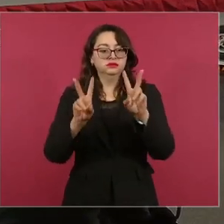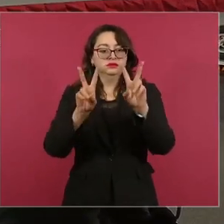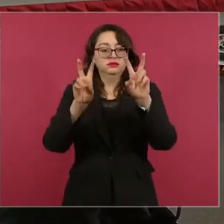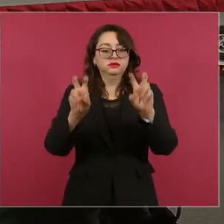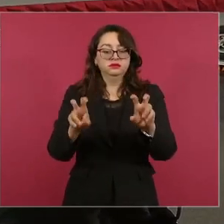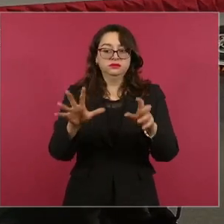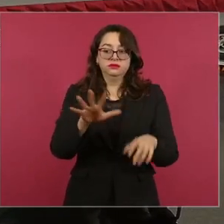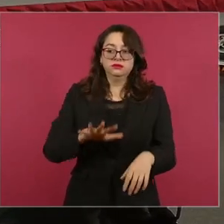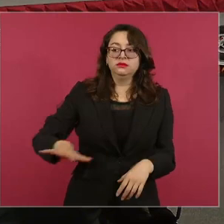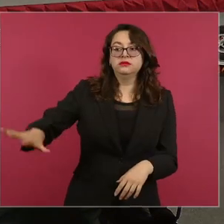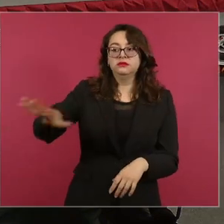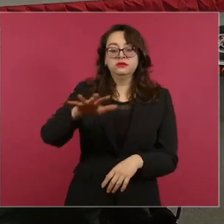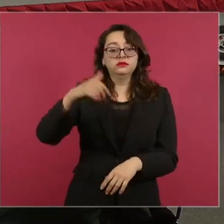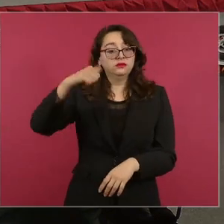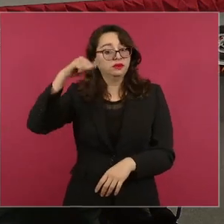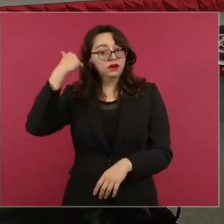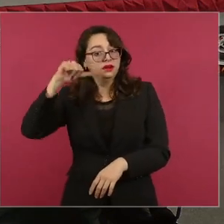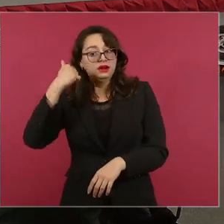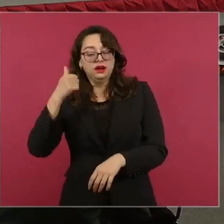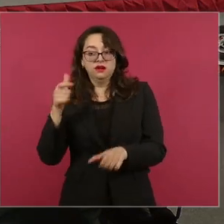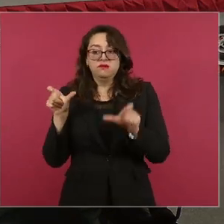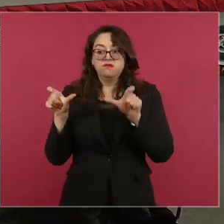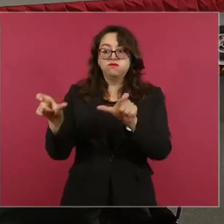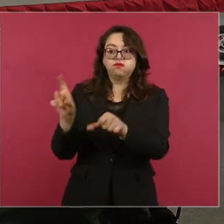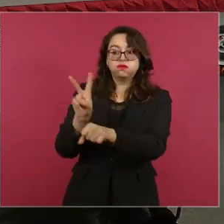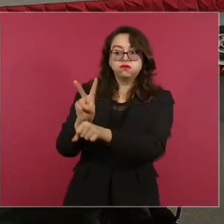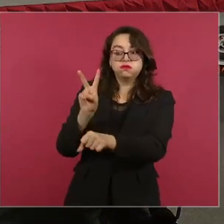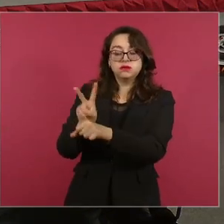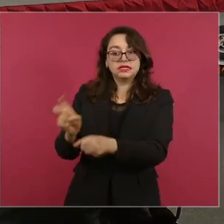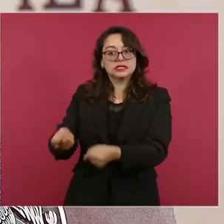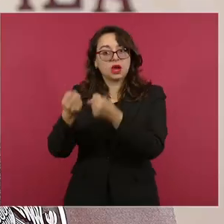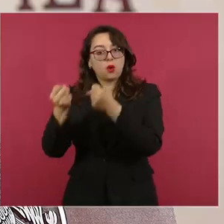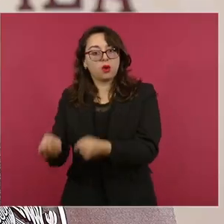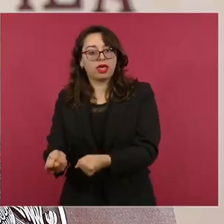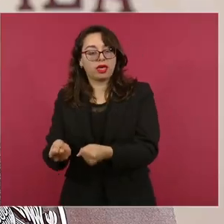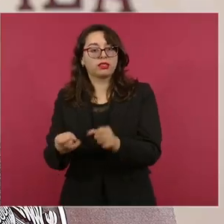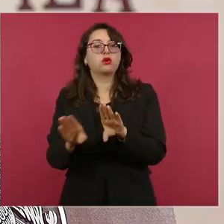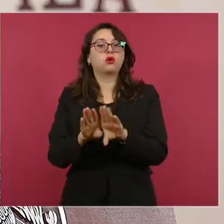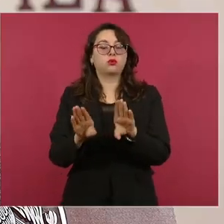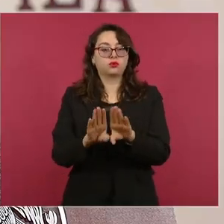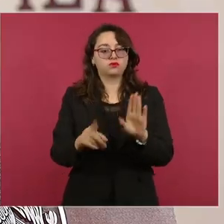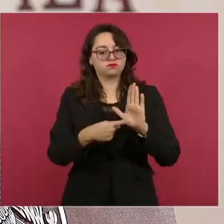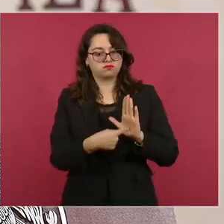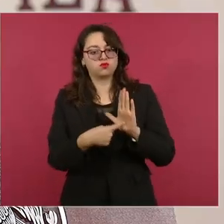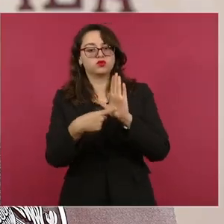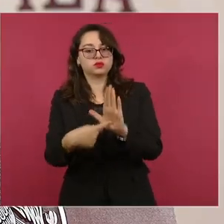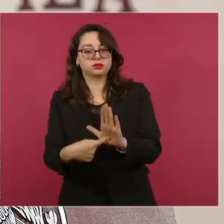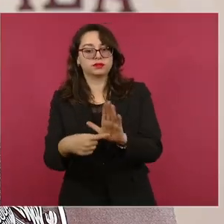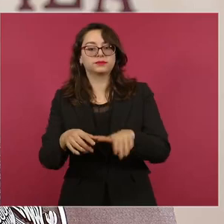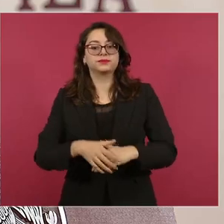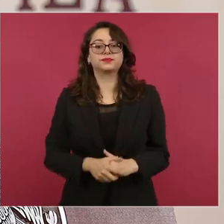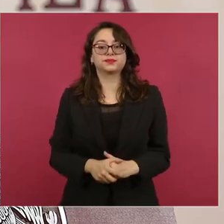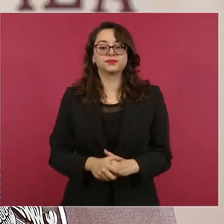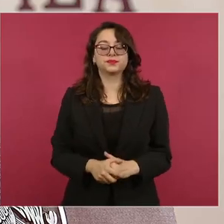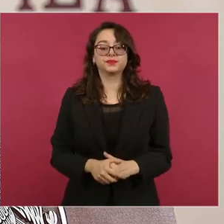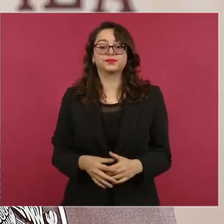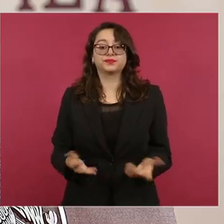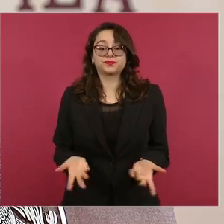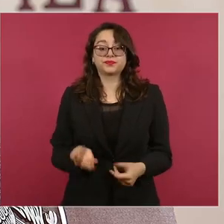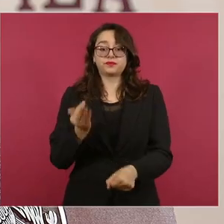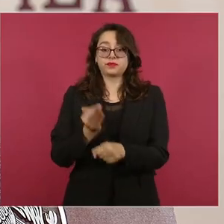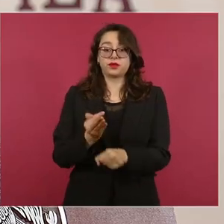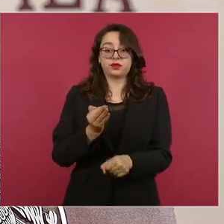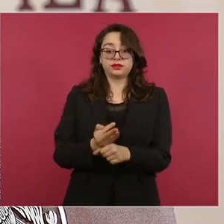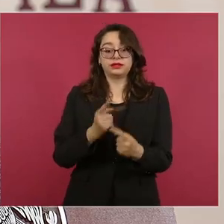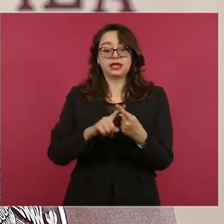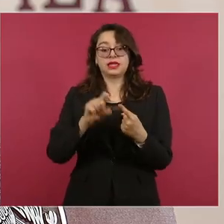plan de seguridad para Acapulco. Bien, Actualmente, las Fuerzas Armadas, Ejército,